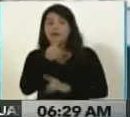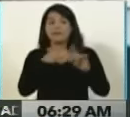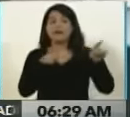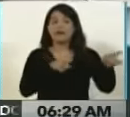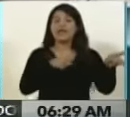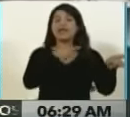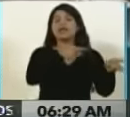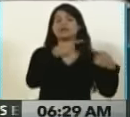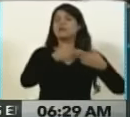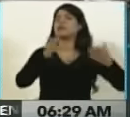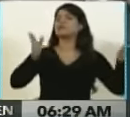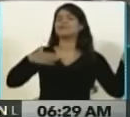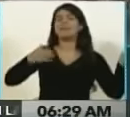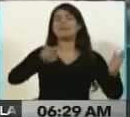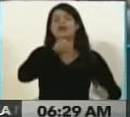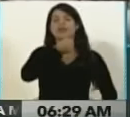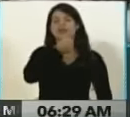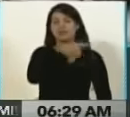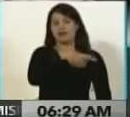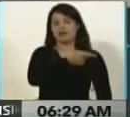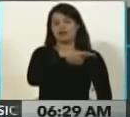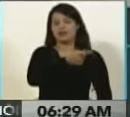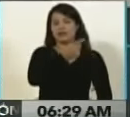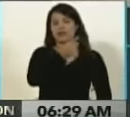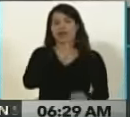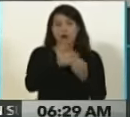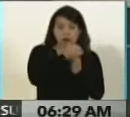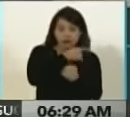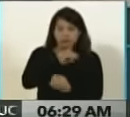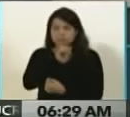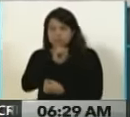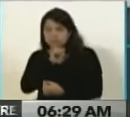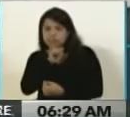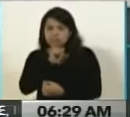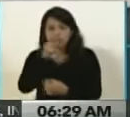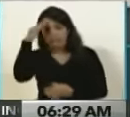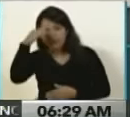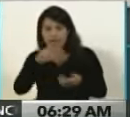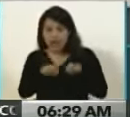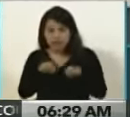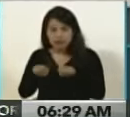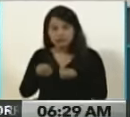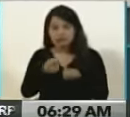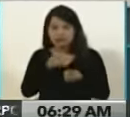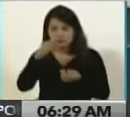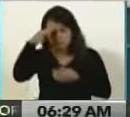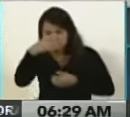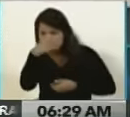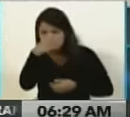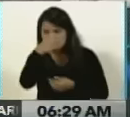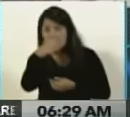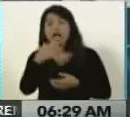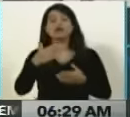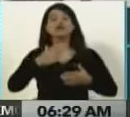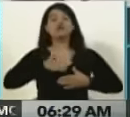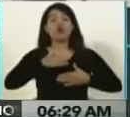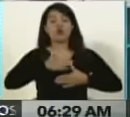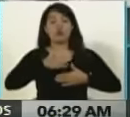periodista. Y yo estaba en la clandestinidad participando en la